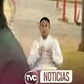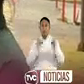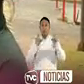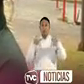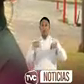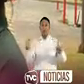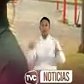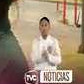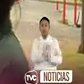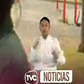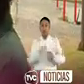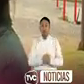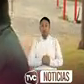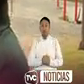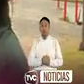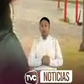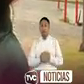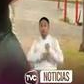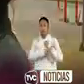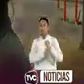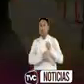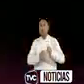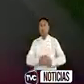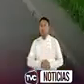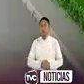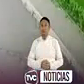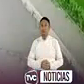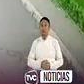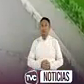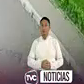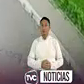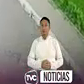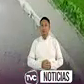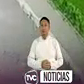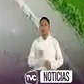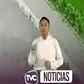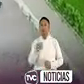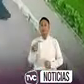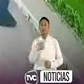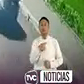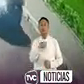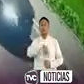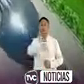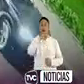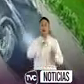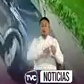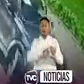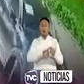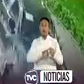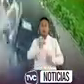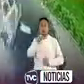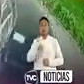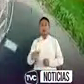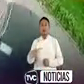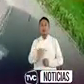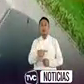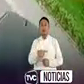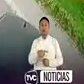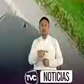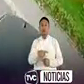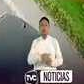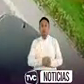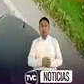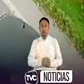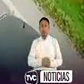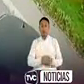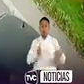la violencia, los asaltos, los robos. Un hecho parecido a lo ocurrido en el norte de Quito. Al ocupante del vehículo prácticamente